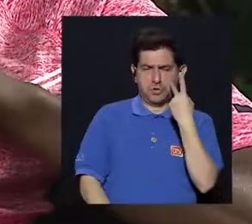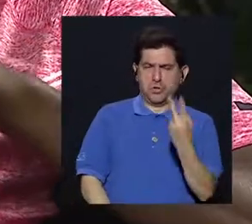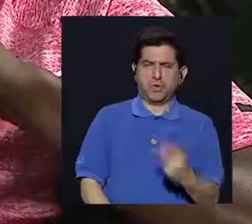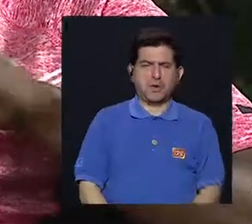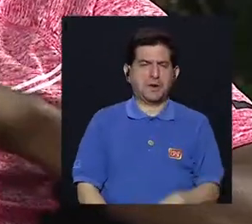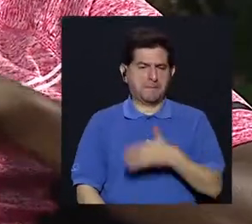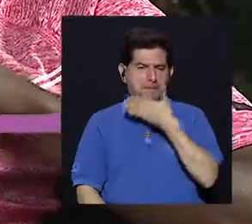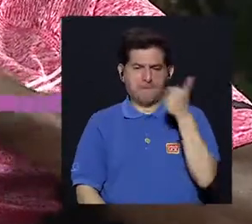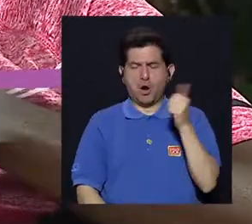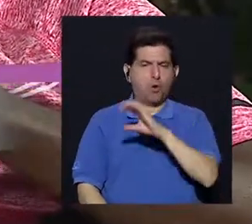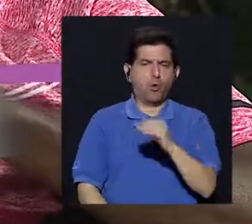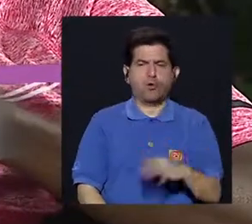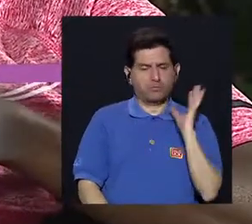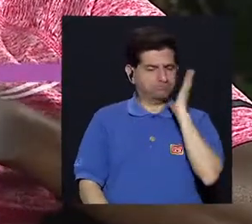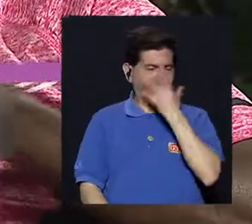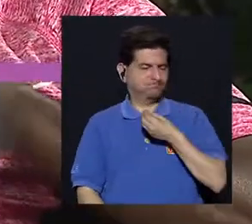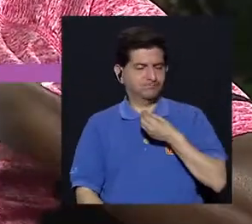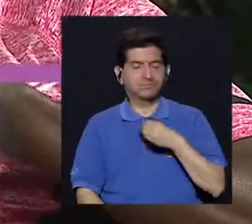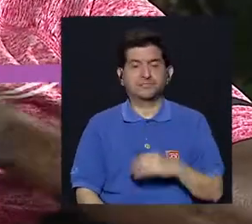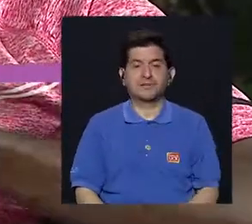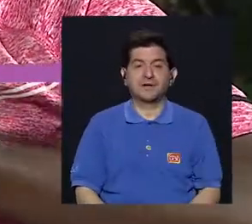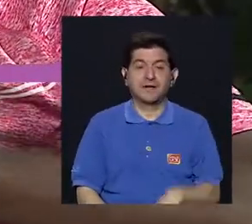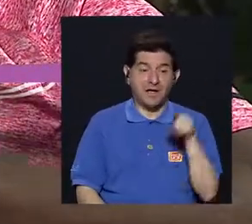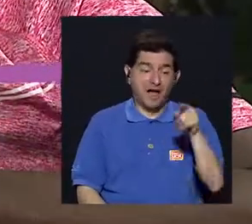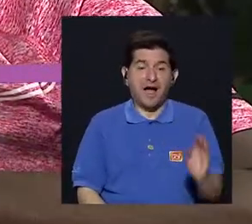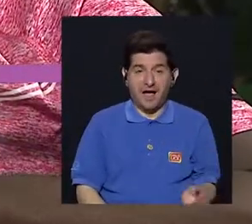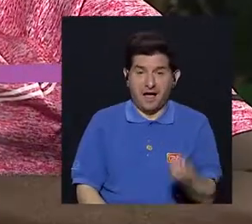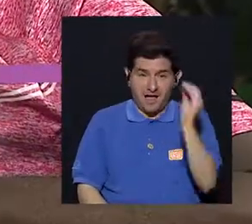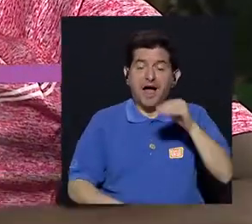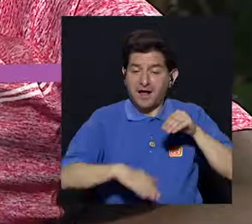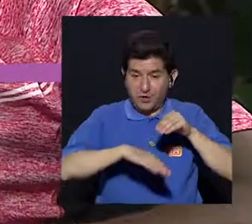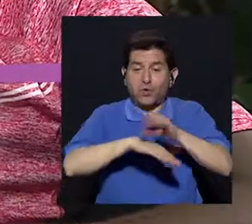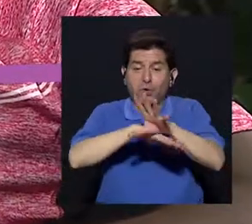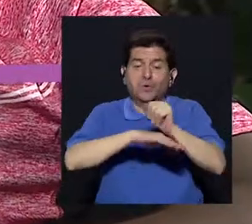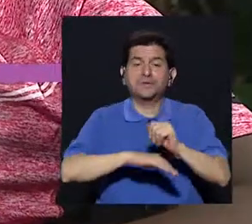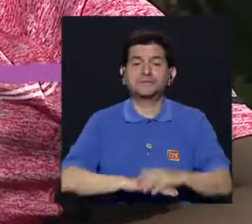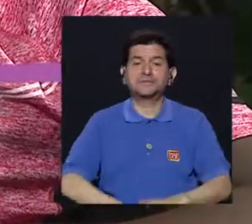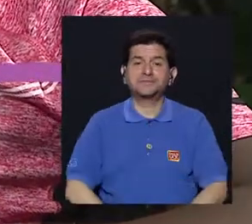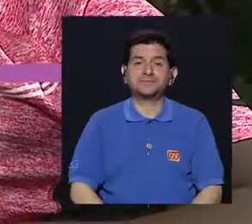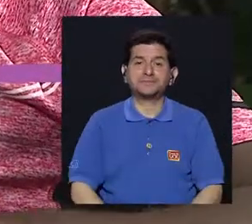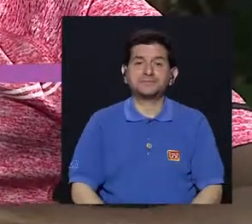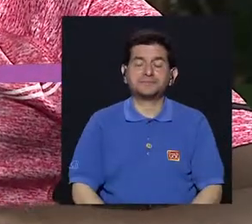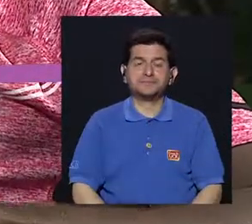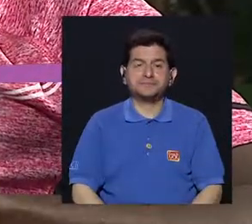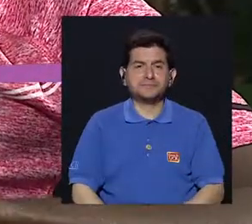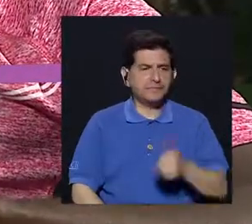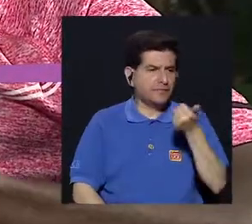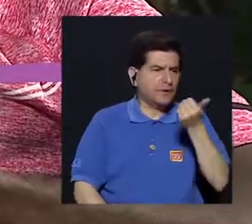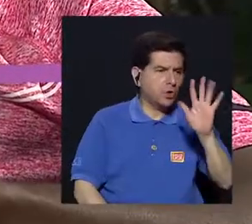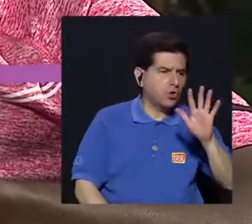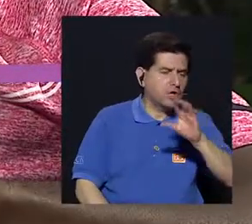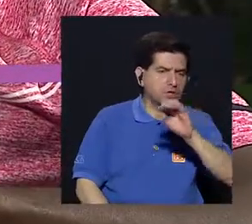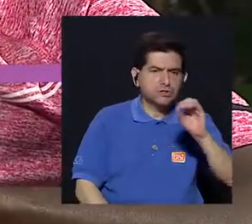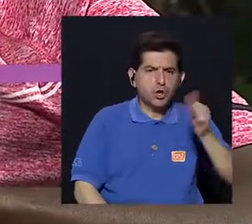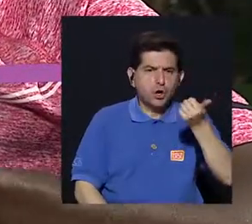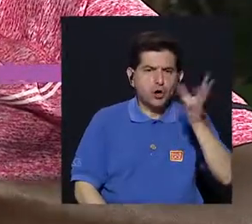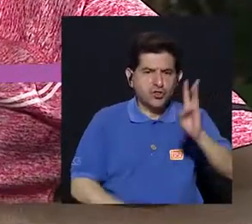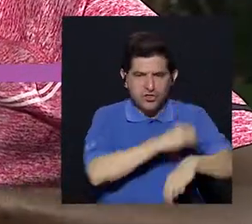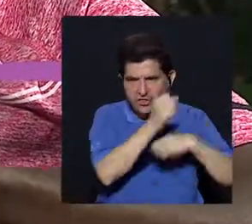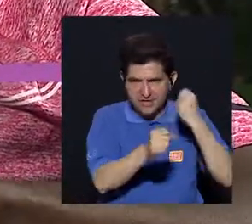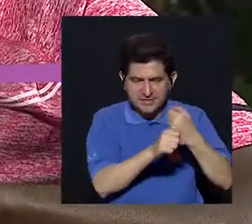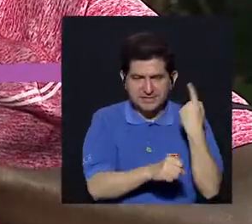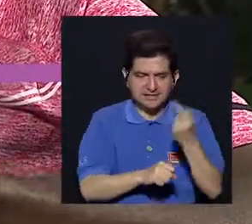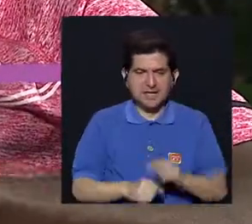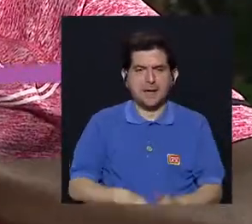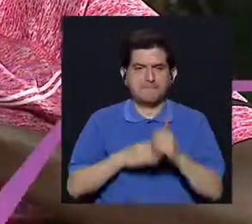de verme lindo y todo eso, yo creo que les está llegando a los jóvenes. Entonces yo creo que a la edad de 15, 16 años,